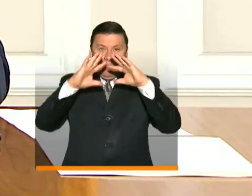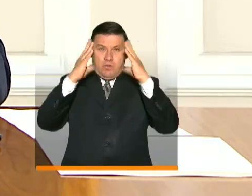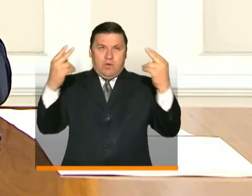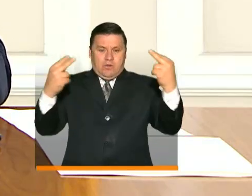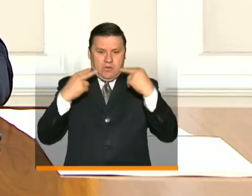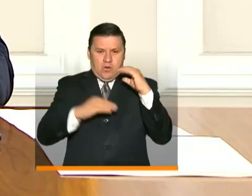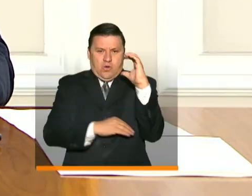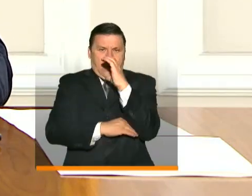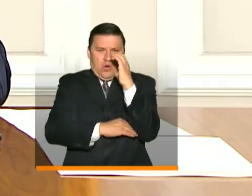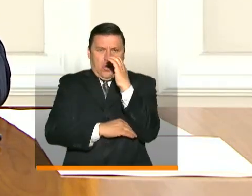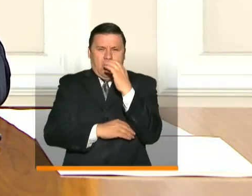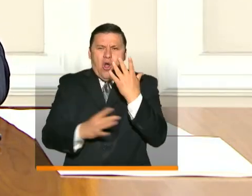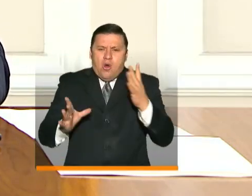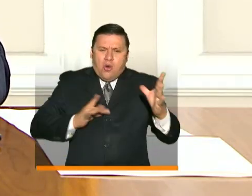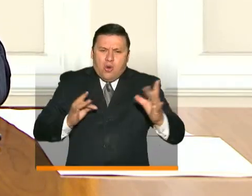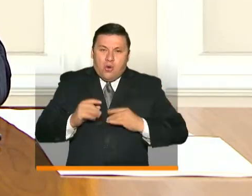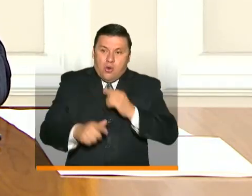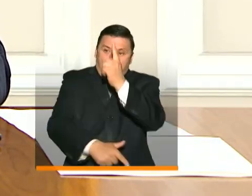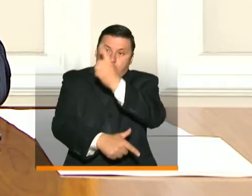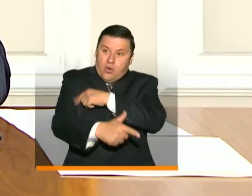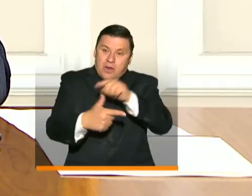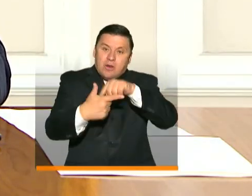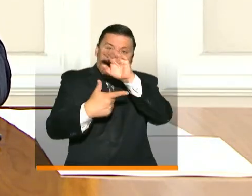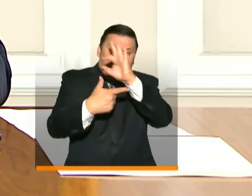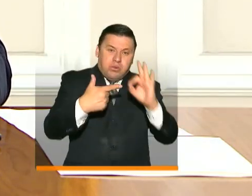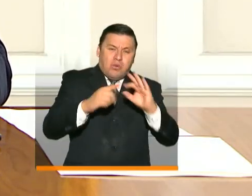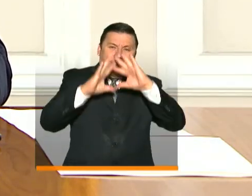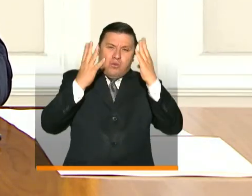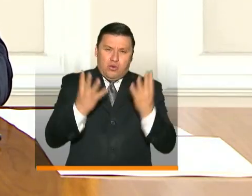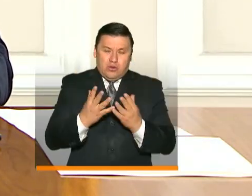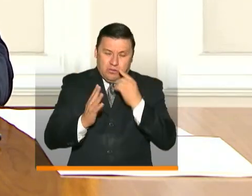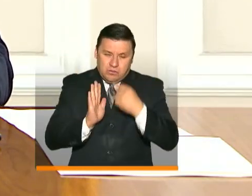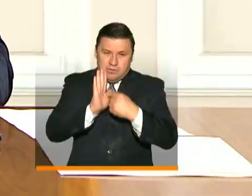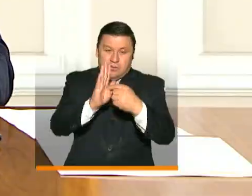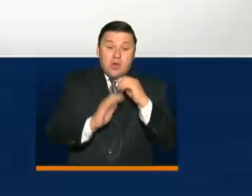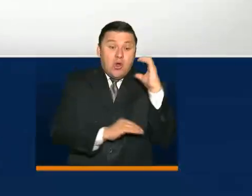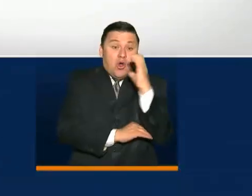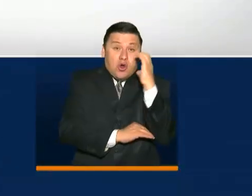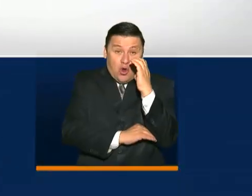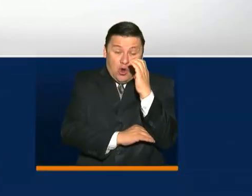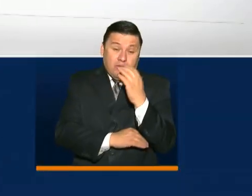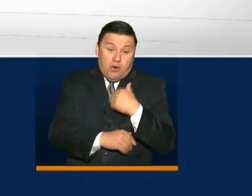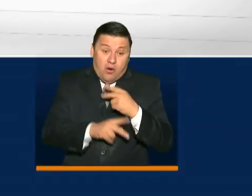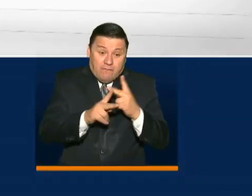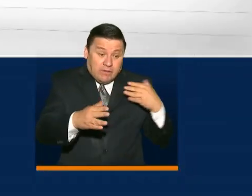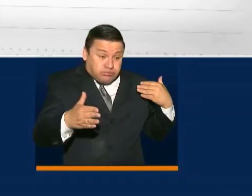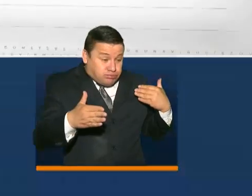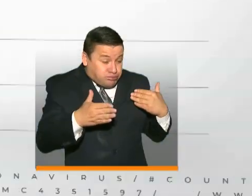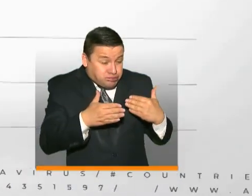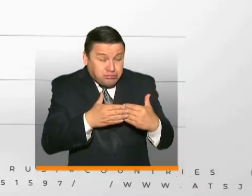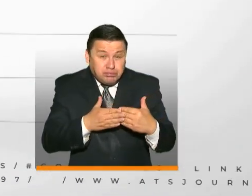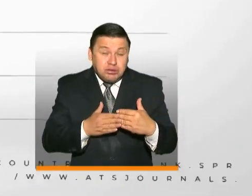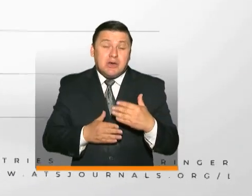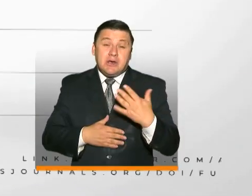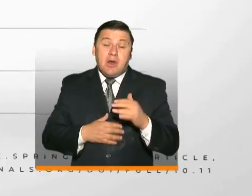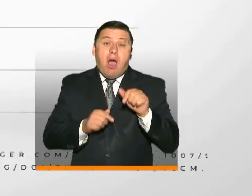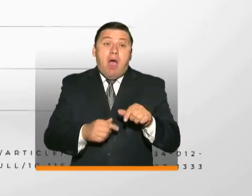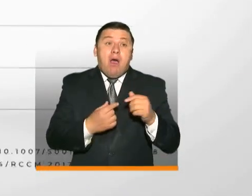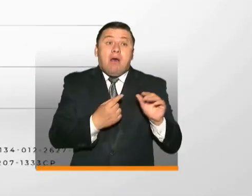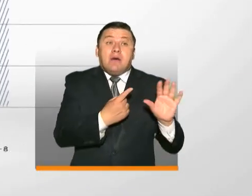país en contagios por millón de habitantes con el resto del mundo. Colombia para la fecha tiene